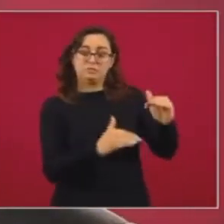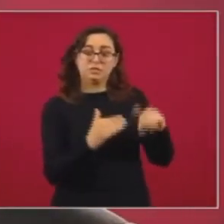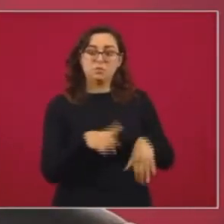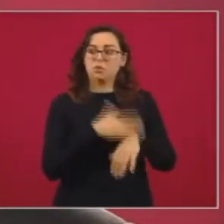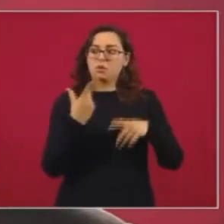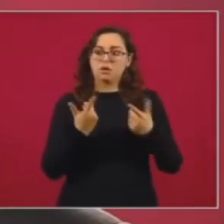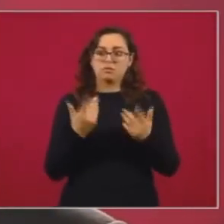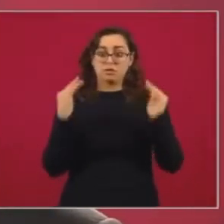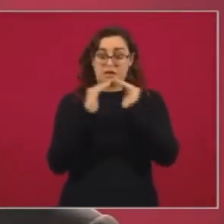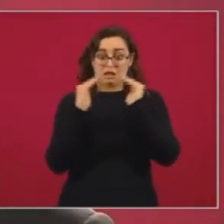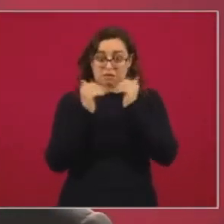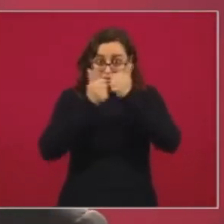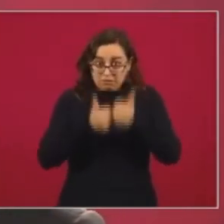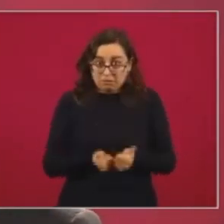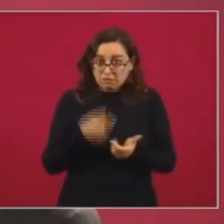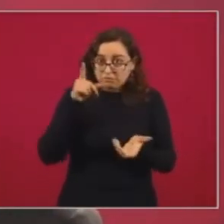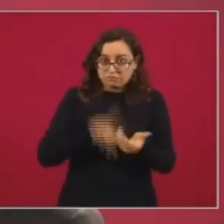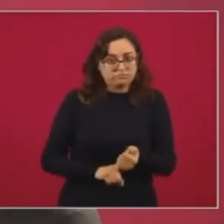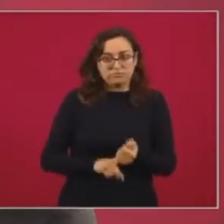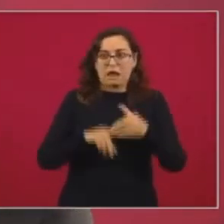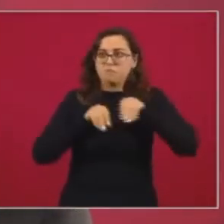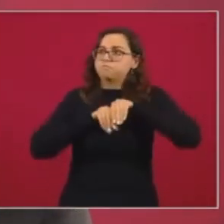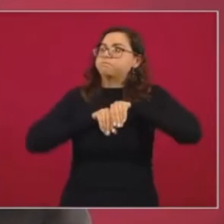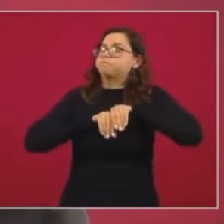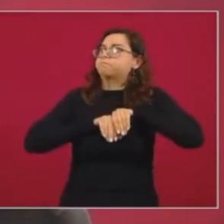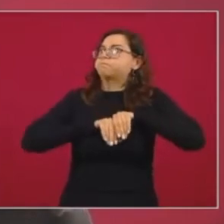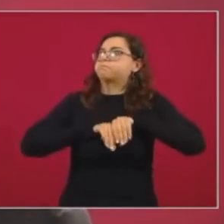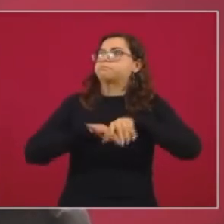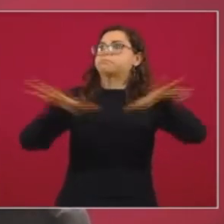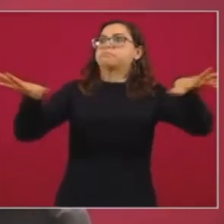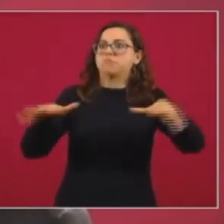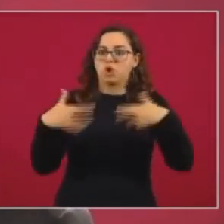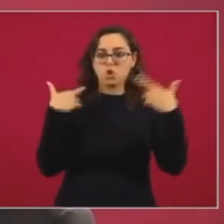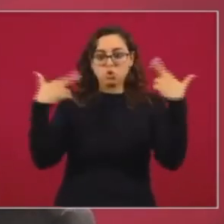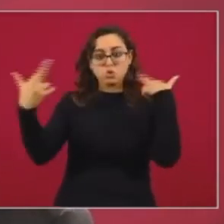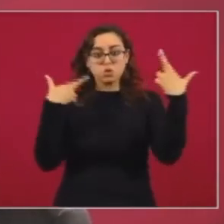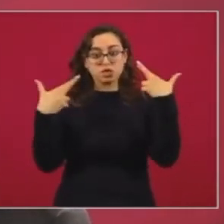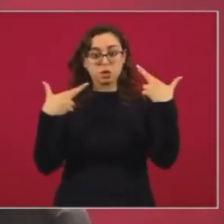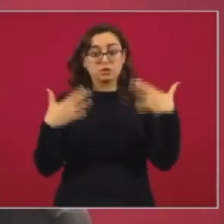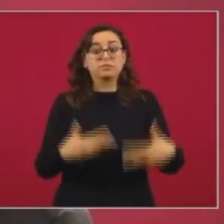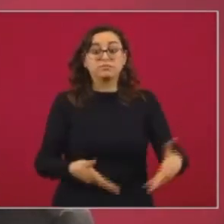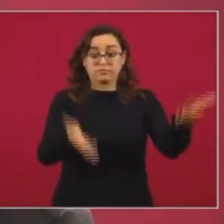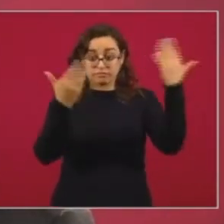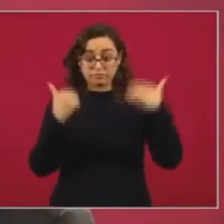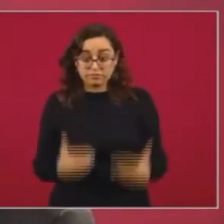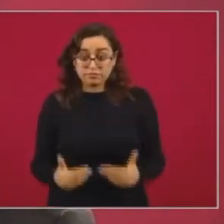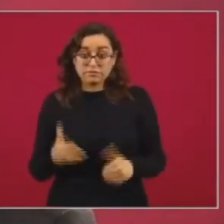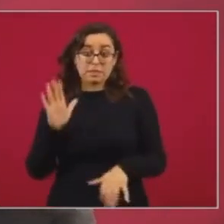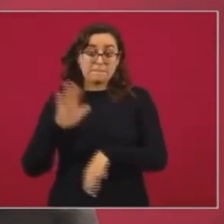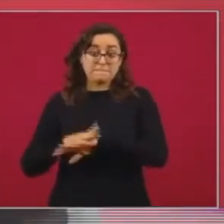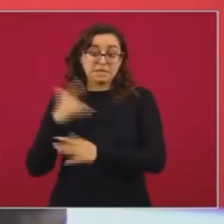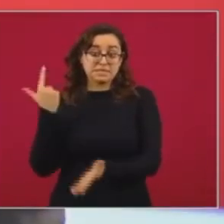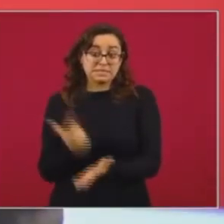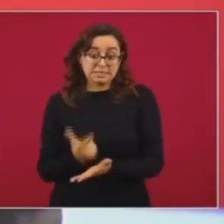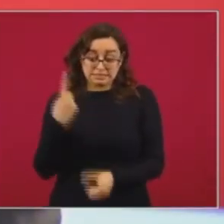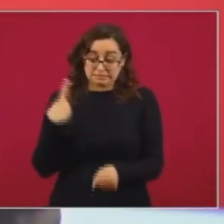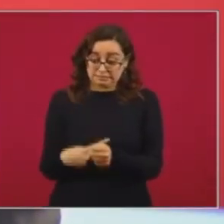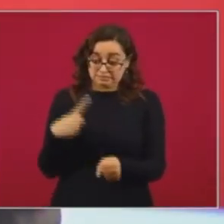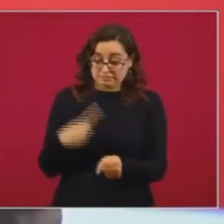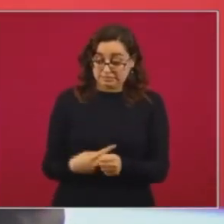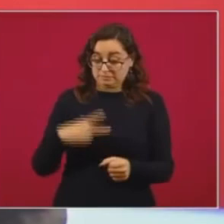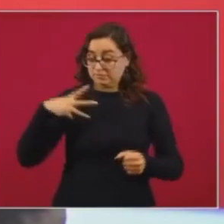propaga. Si lo vemos con algo mucho más grave y trascendente, como las enfermedades infecciosas, estas se pueden